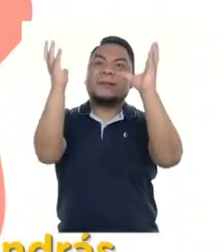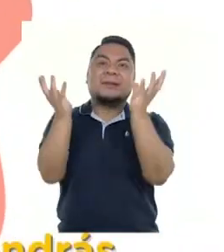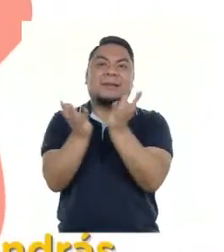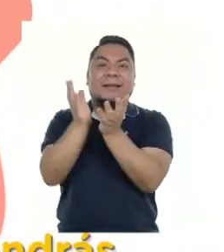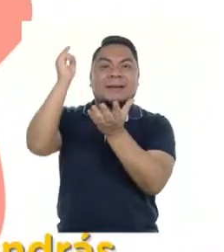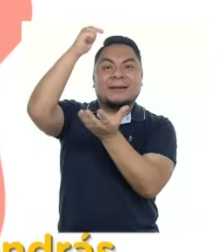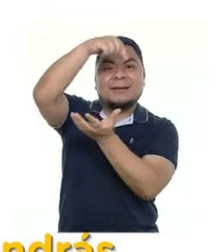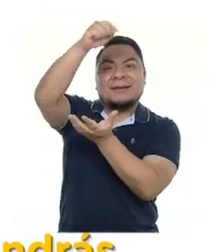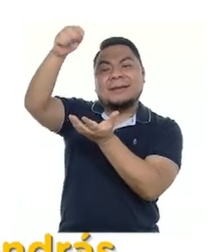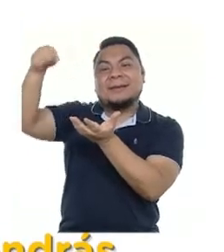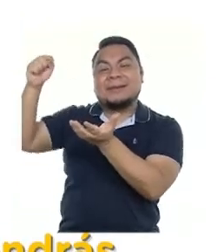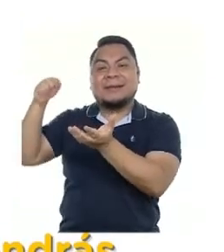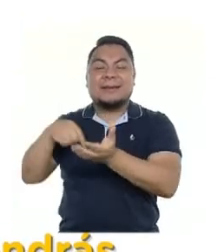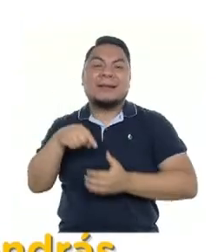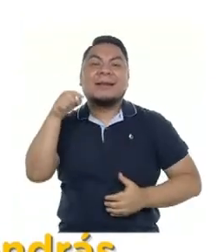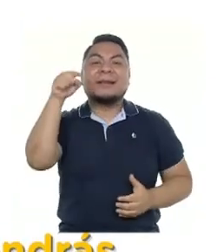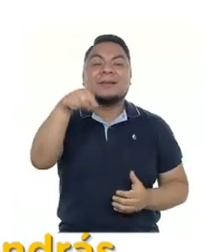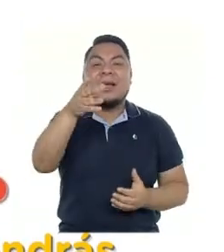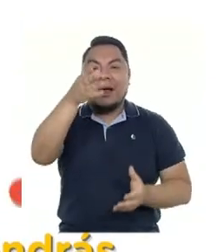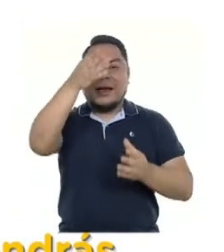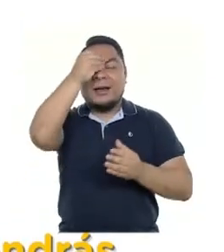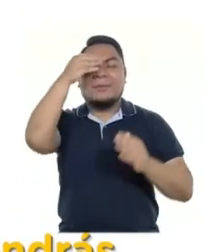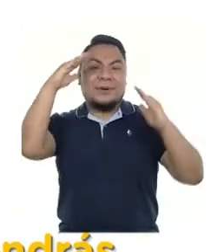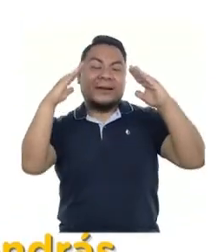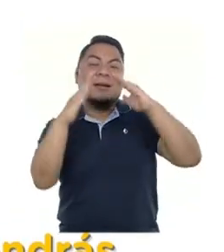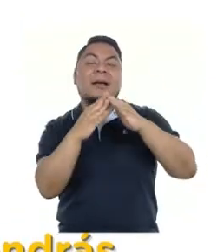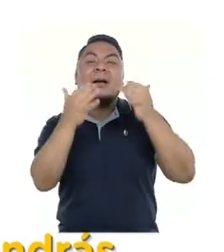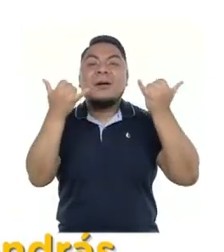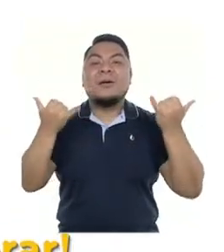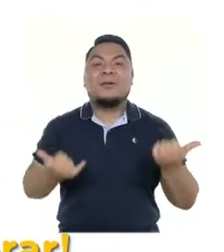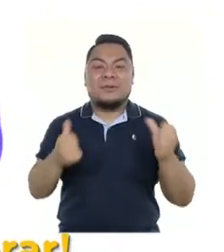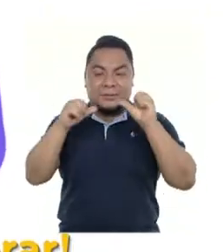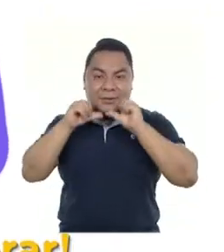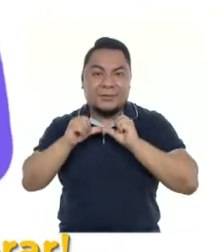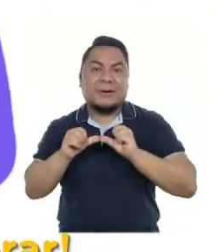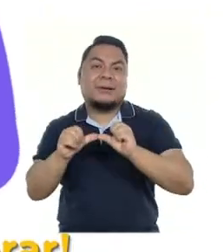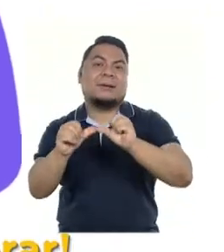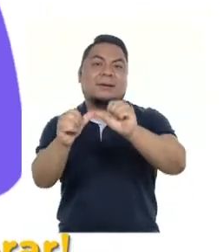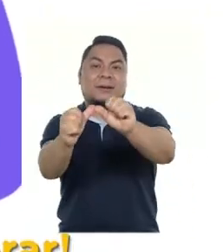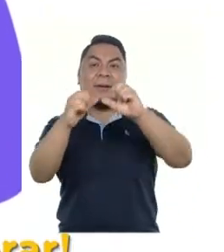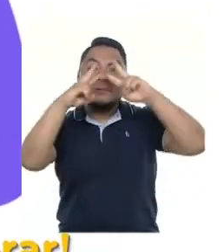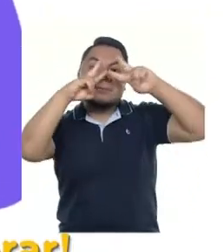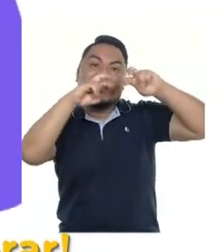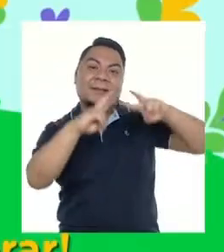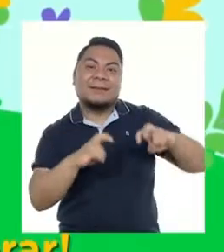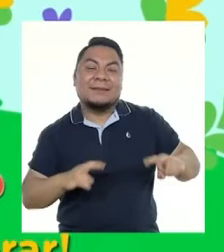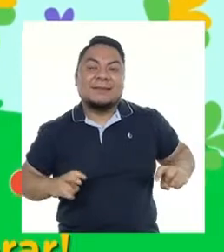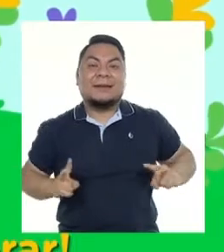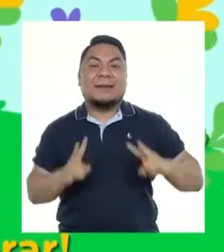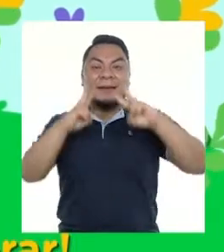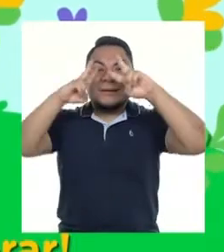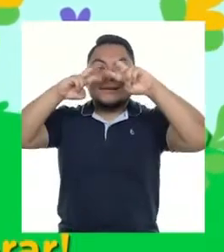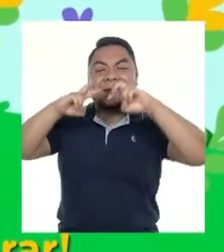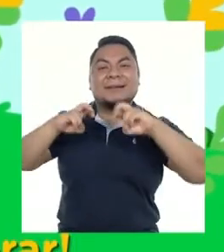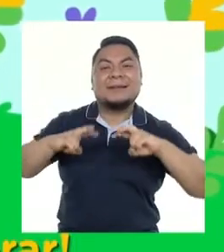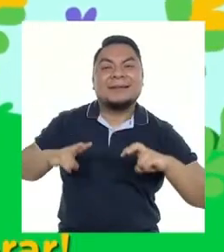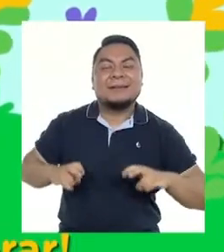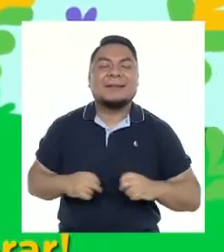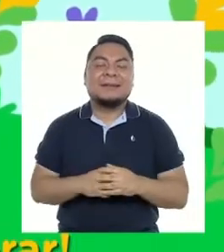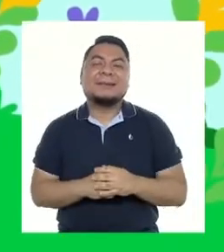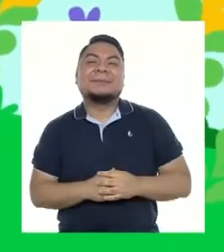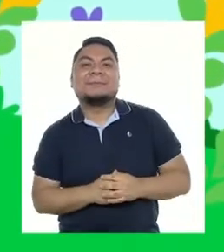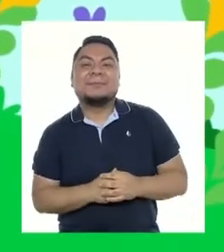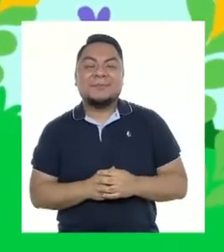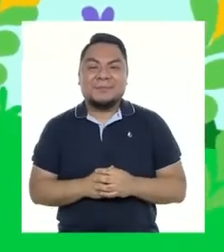el mundo entero en casa tú tendrás. Hoy no pararemos de explorar.